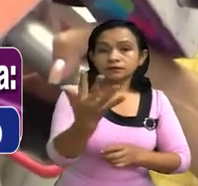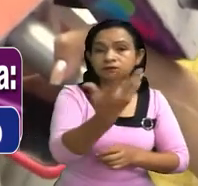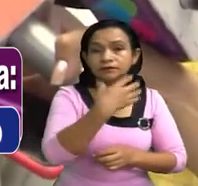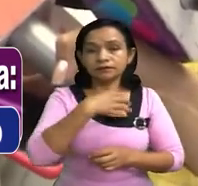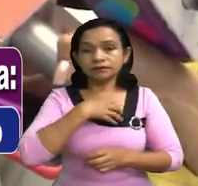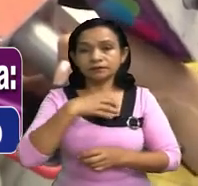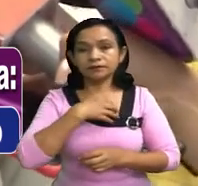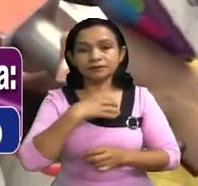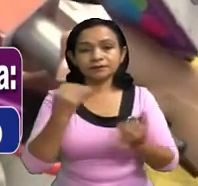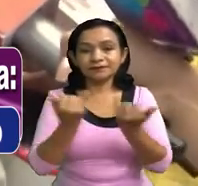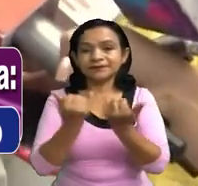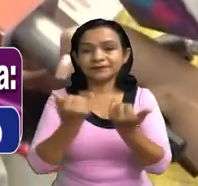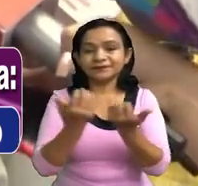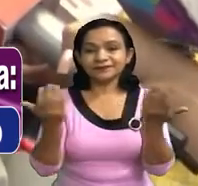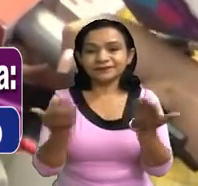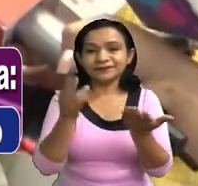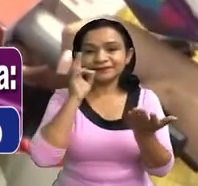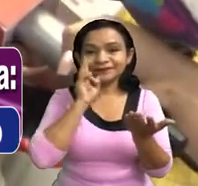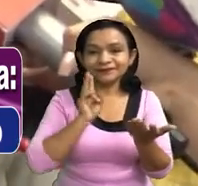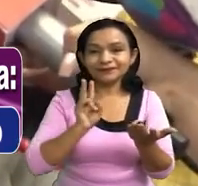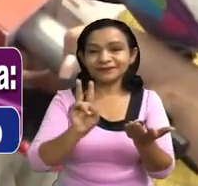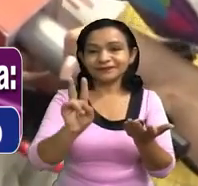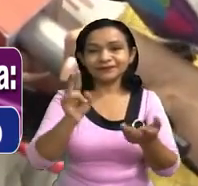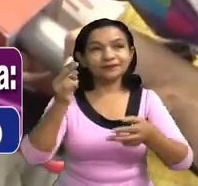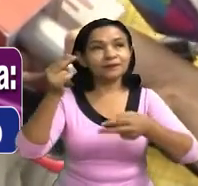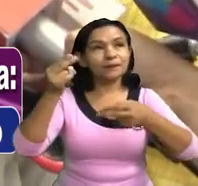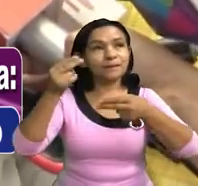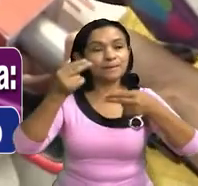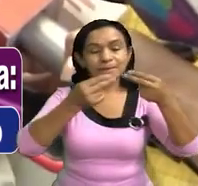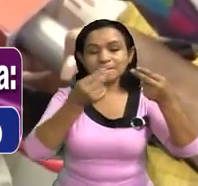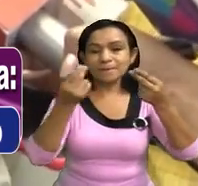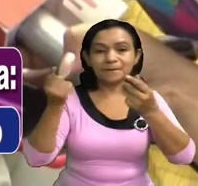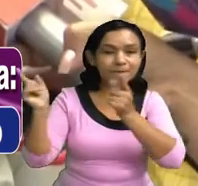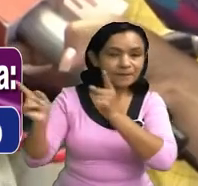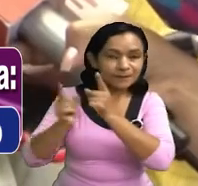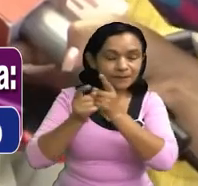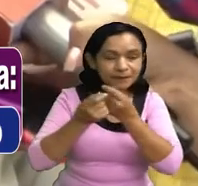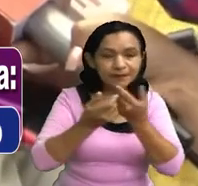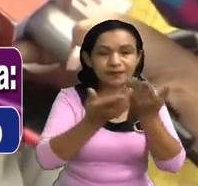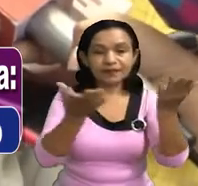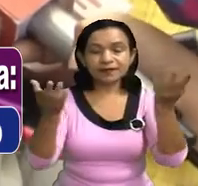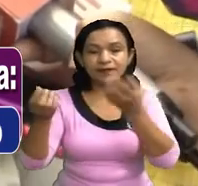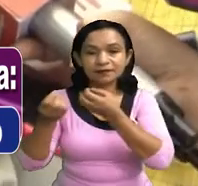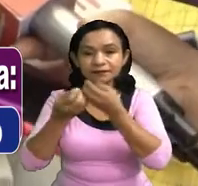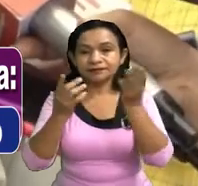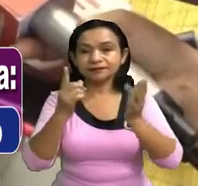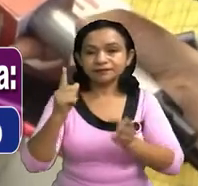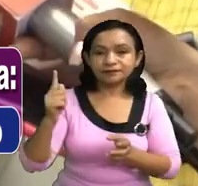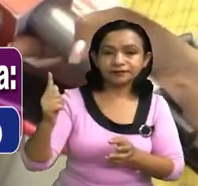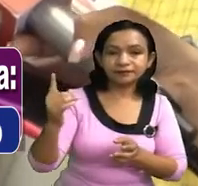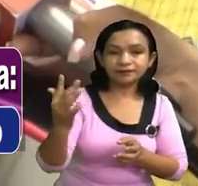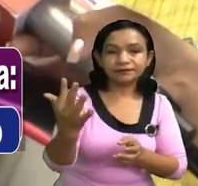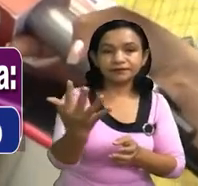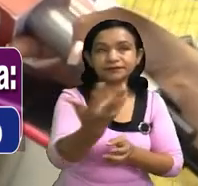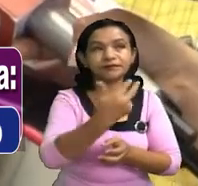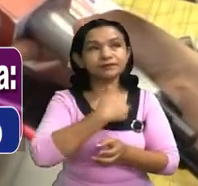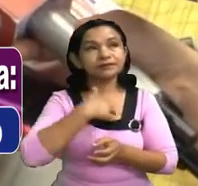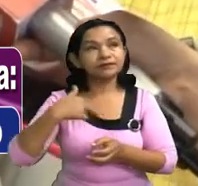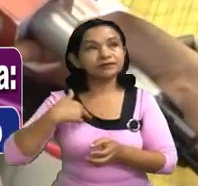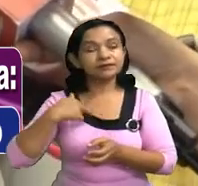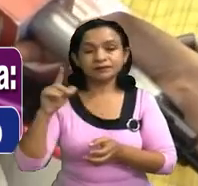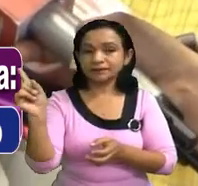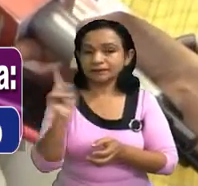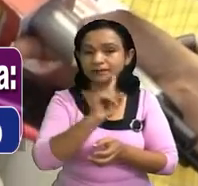dicho todos estos días en innumerables mensajes, nosotros no vamos a